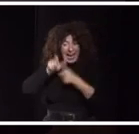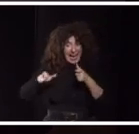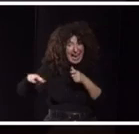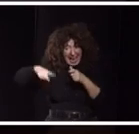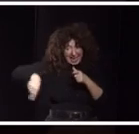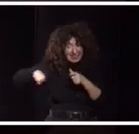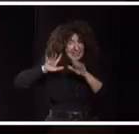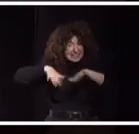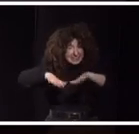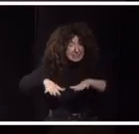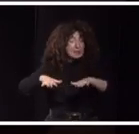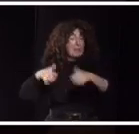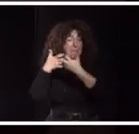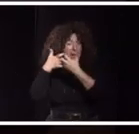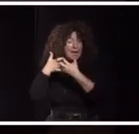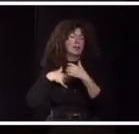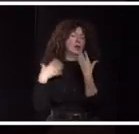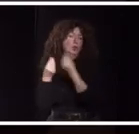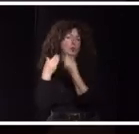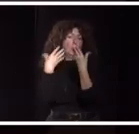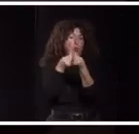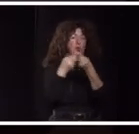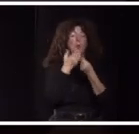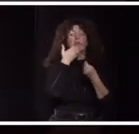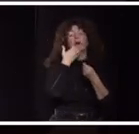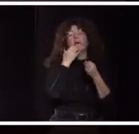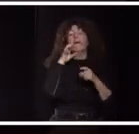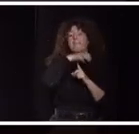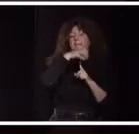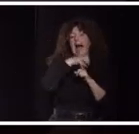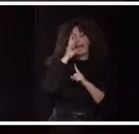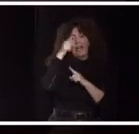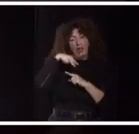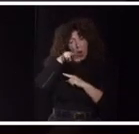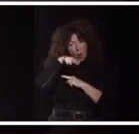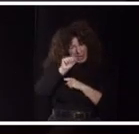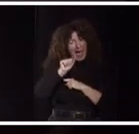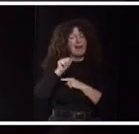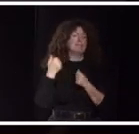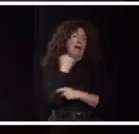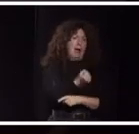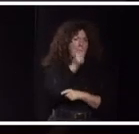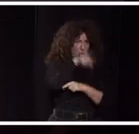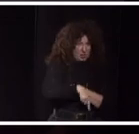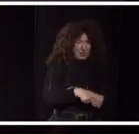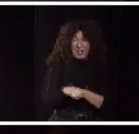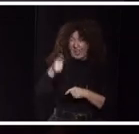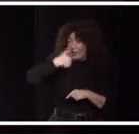peleando por salvar Doñana. Quiero decir con esto que a nosotras